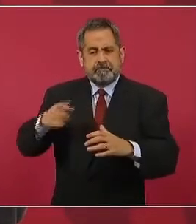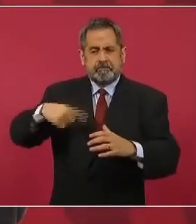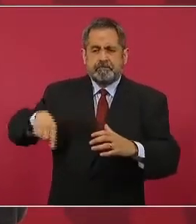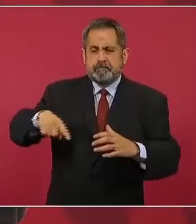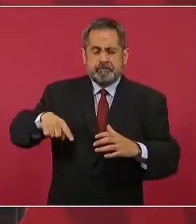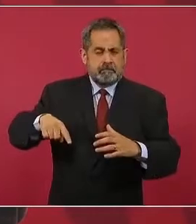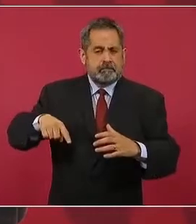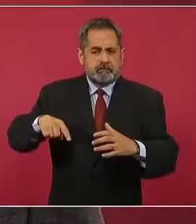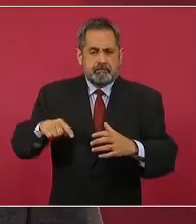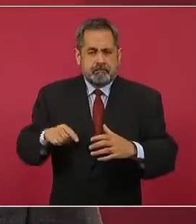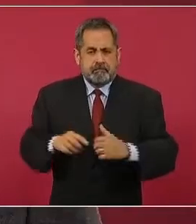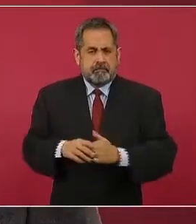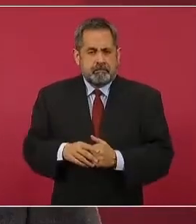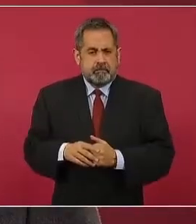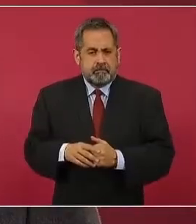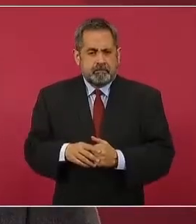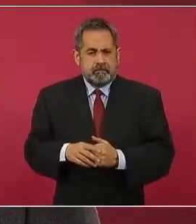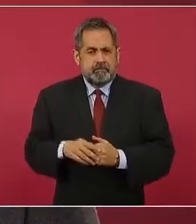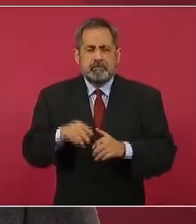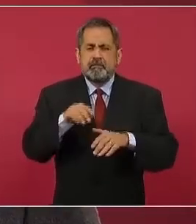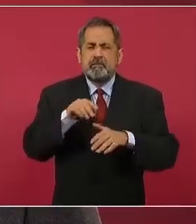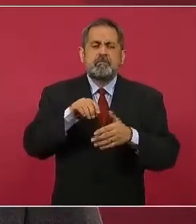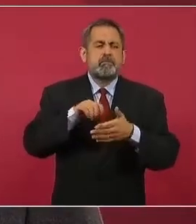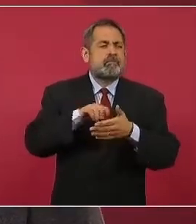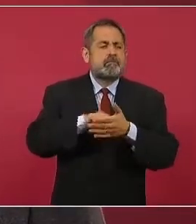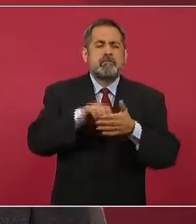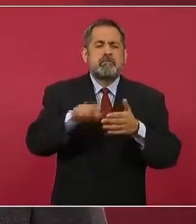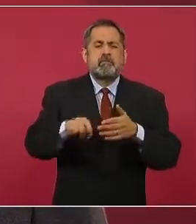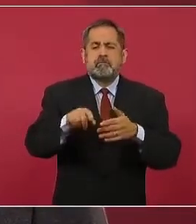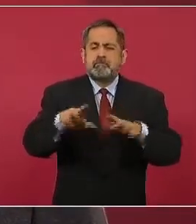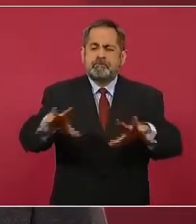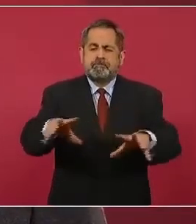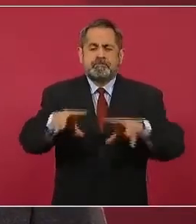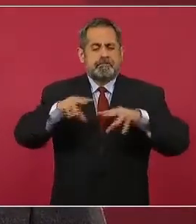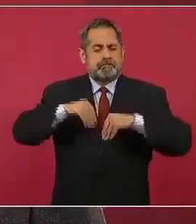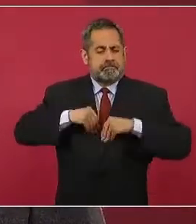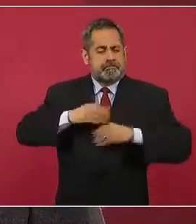Sí, vamos a